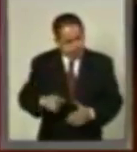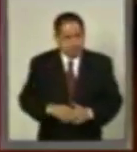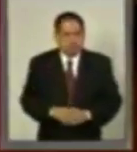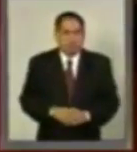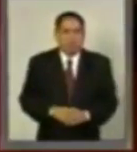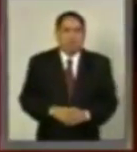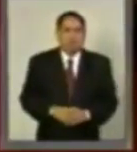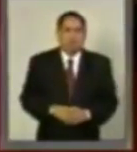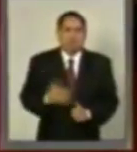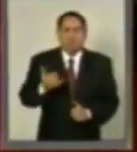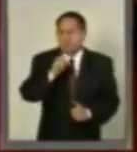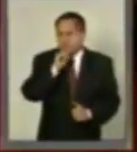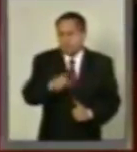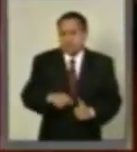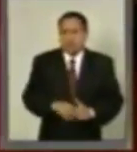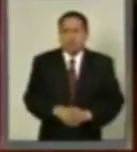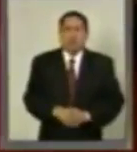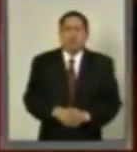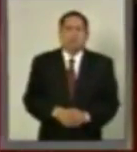Y